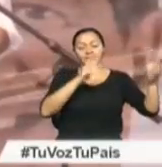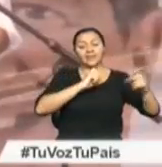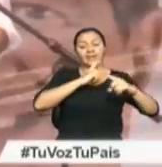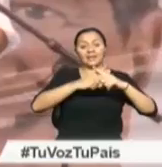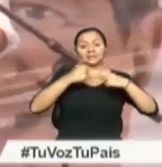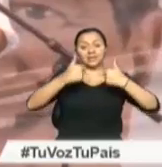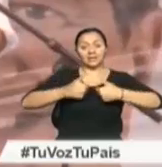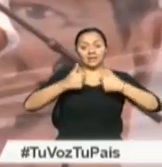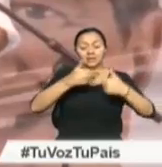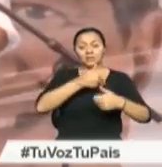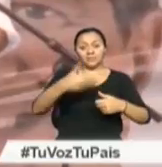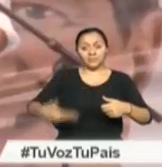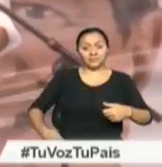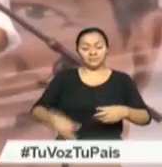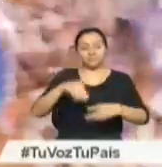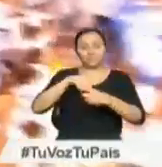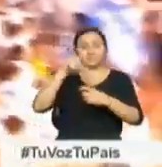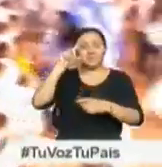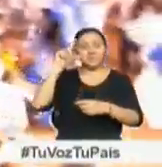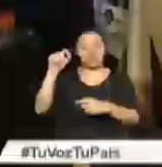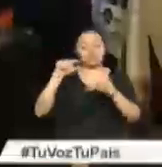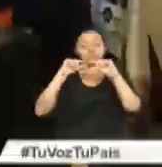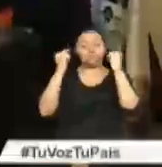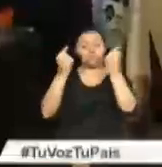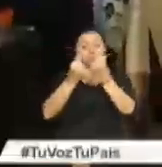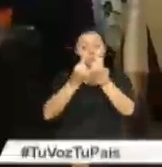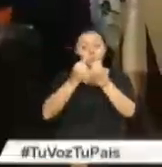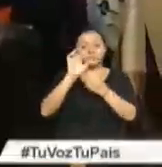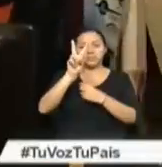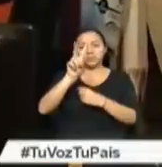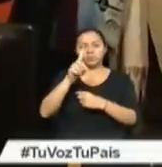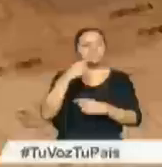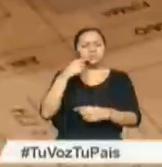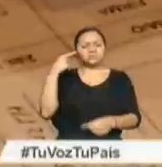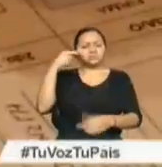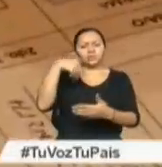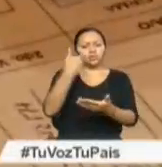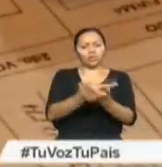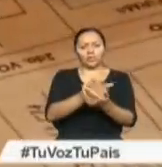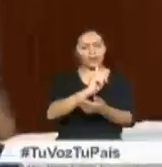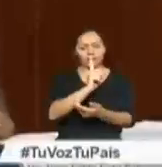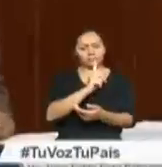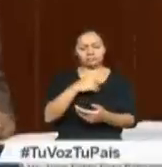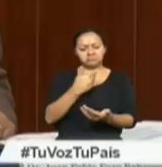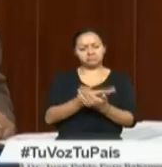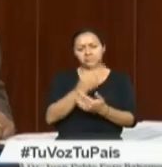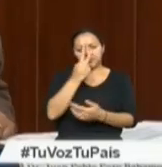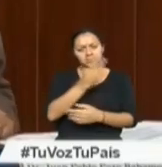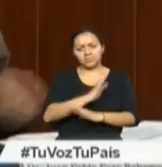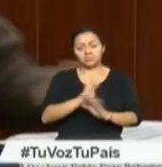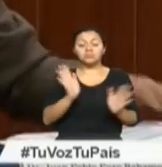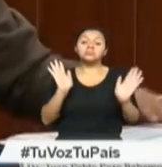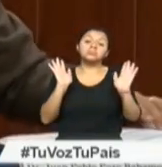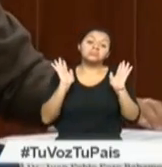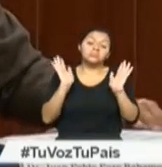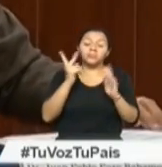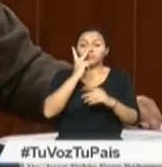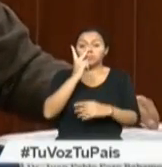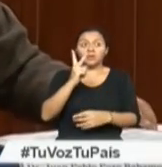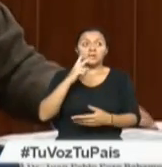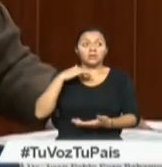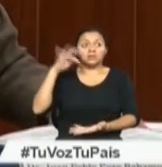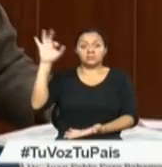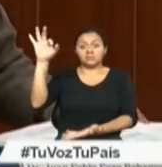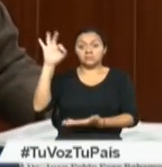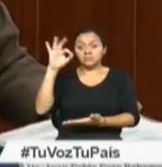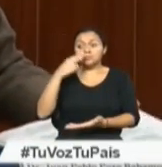candidato presidencial Guillermo Lasso y el movimiento Creo se negaron a asistir al recuento público. En ese sentido, mientras no tengamos ningún tipo